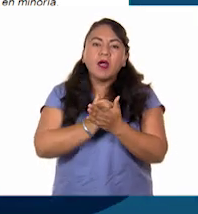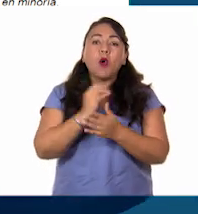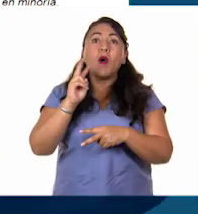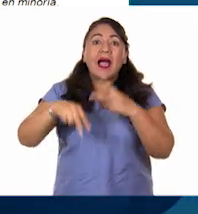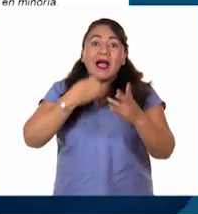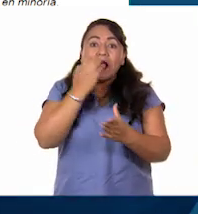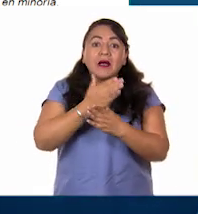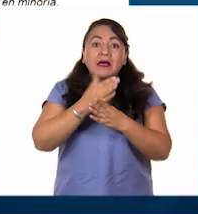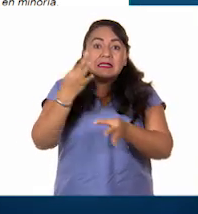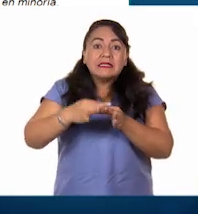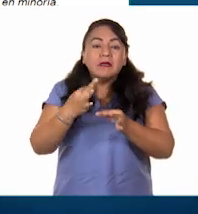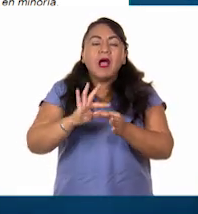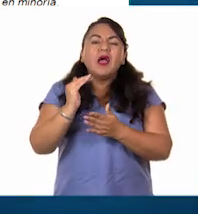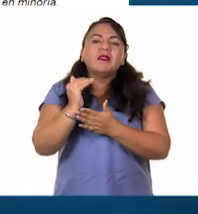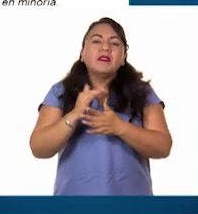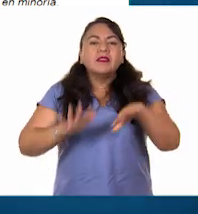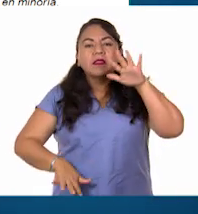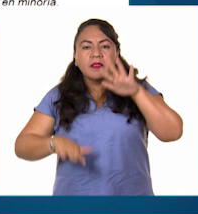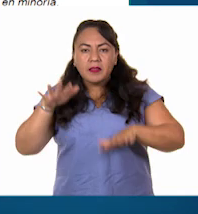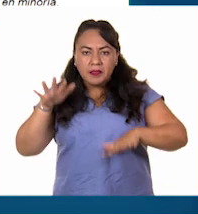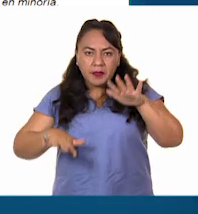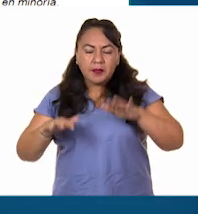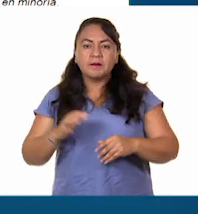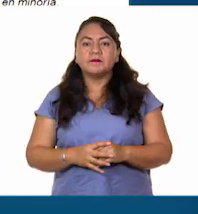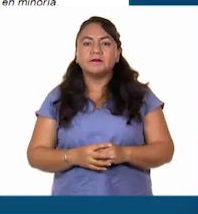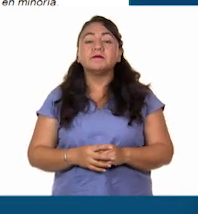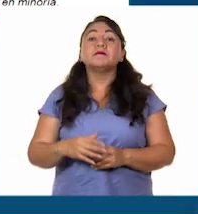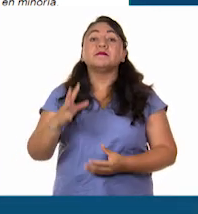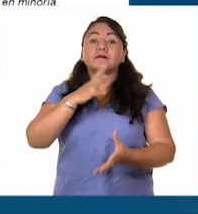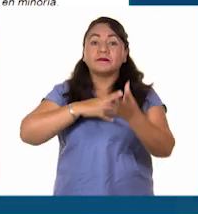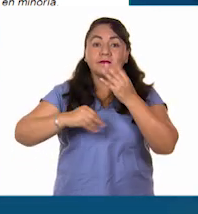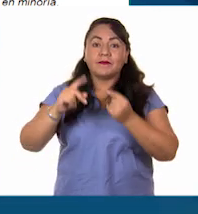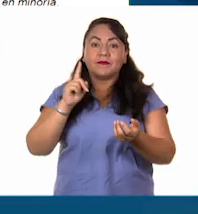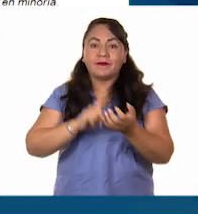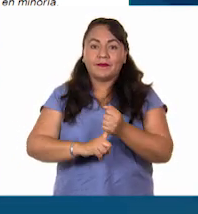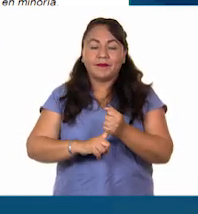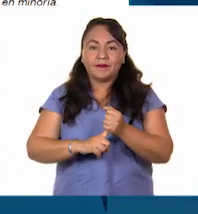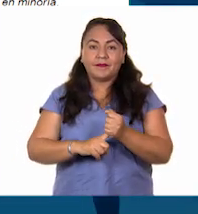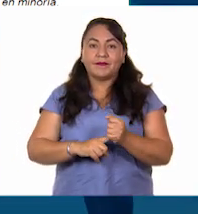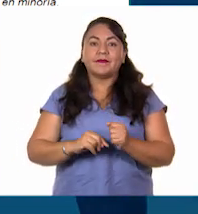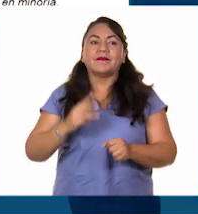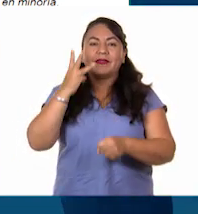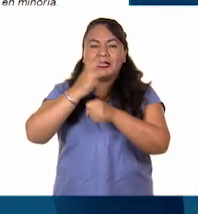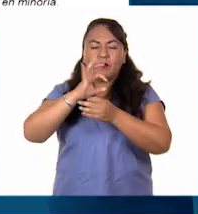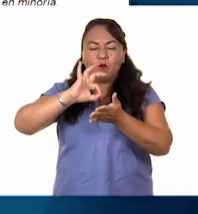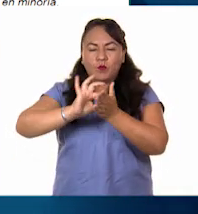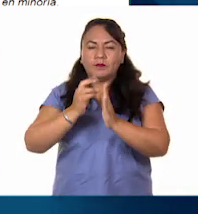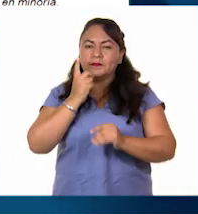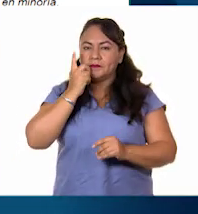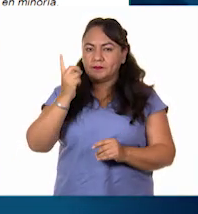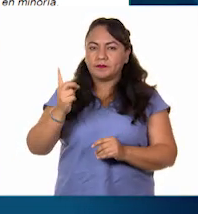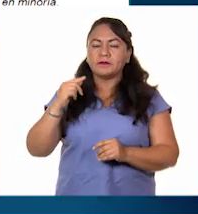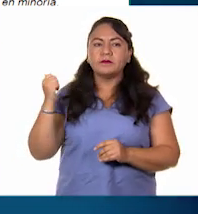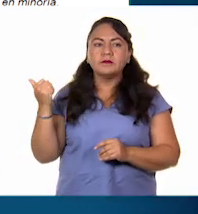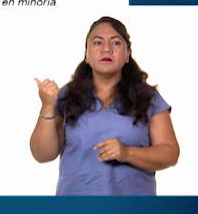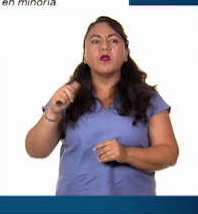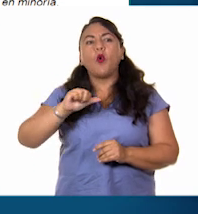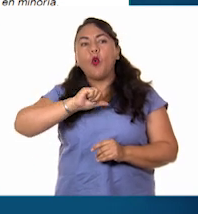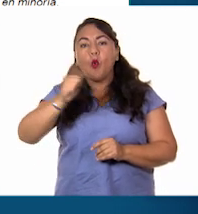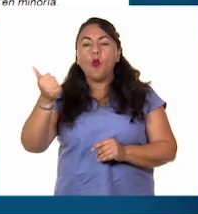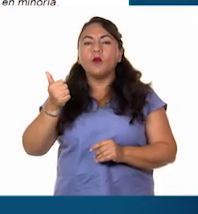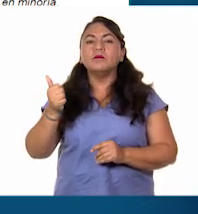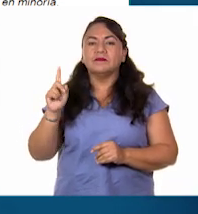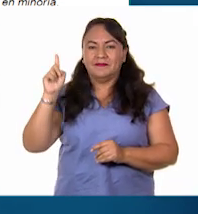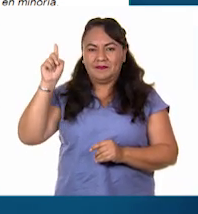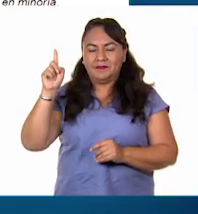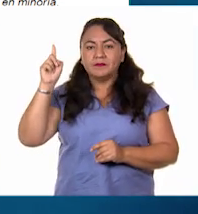por ejemplo. En cambio, del lado derecho, en el tercer punto dice, otros suelen